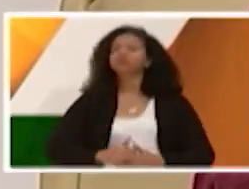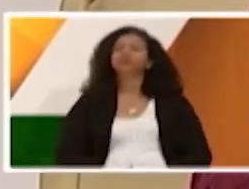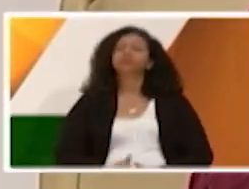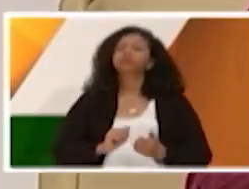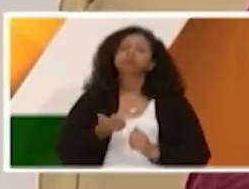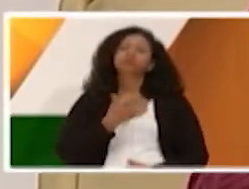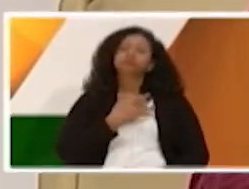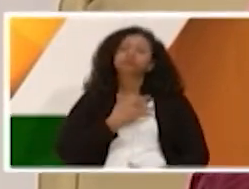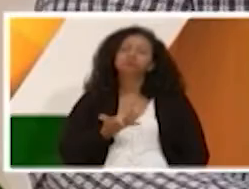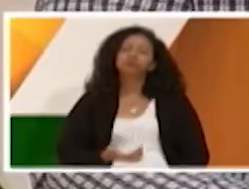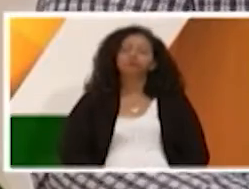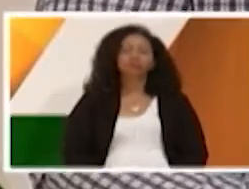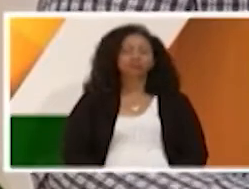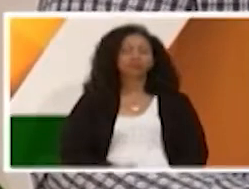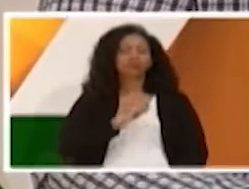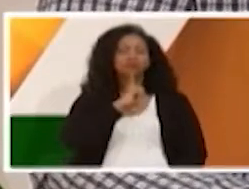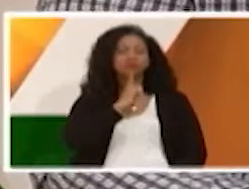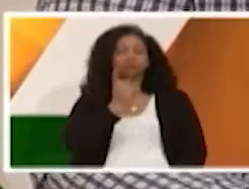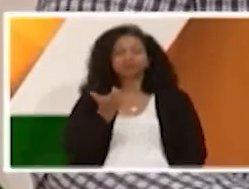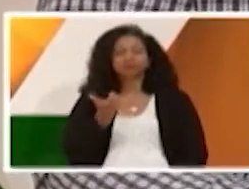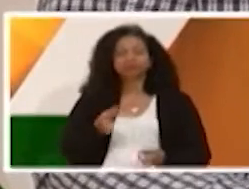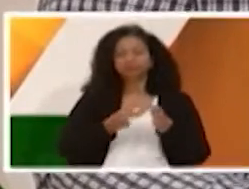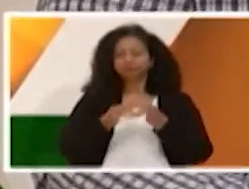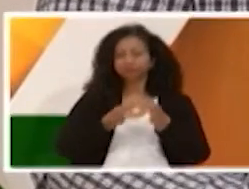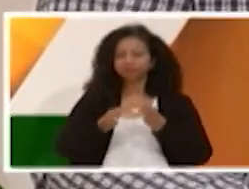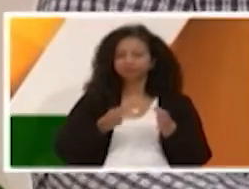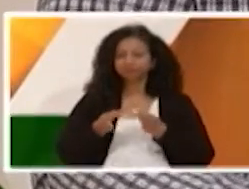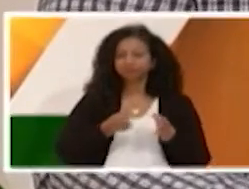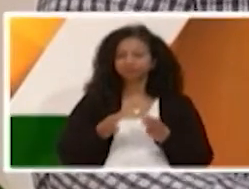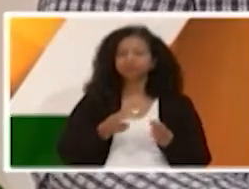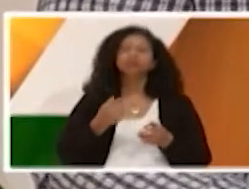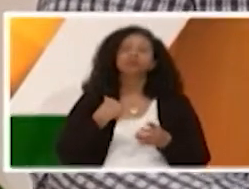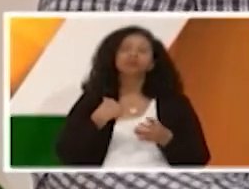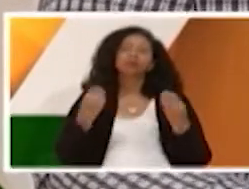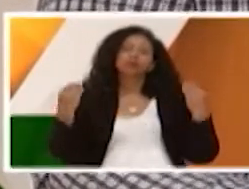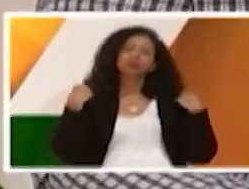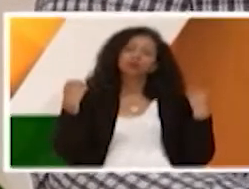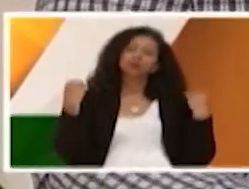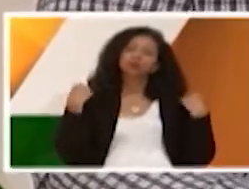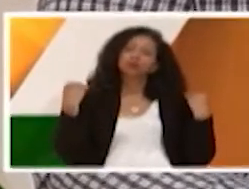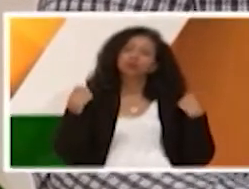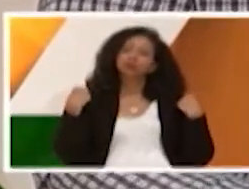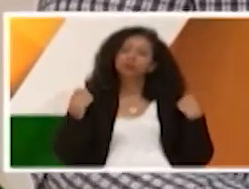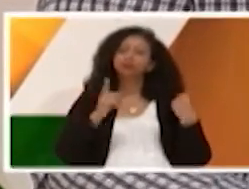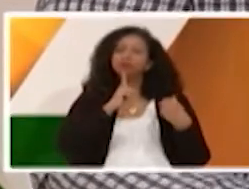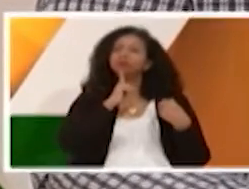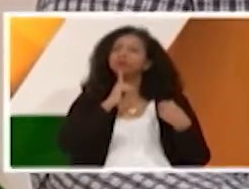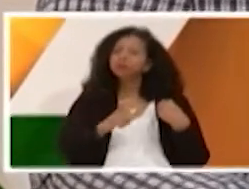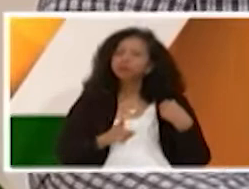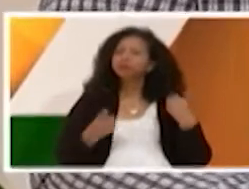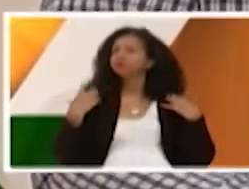Rafael. Como le digo, o sea, nosotros... Yo, el deporte para mí ha sido algo que, en verdad, además de